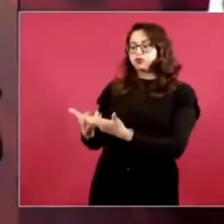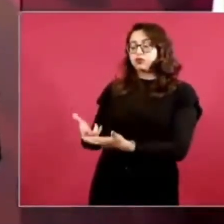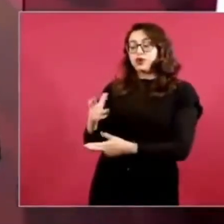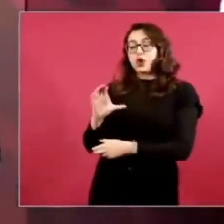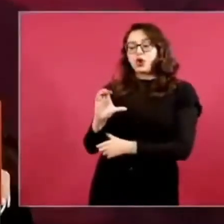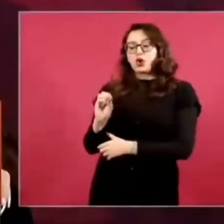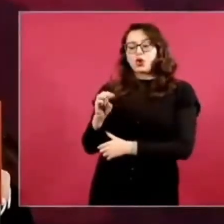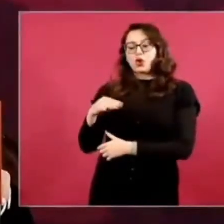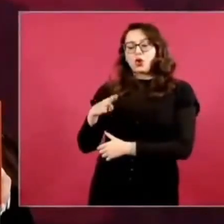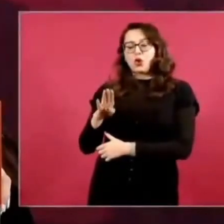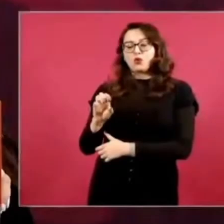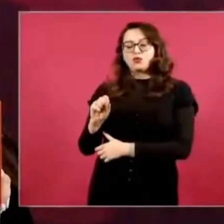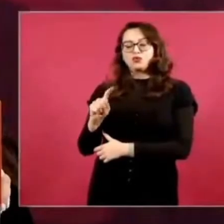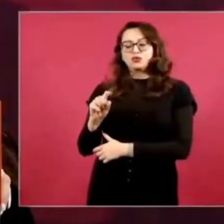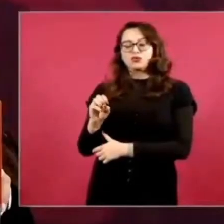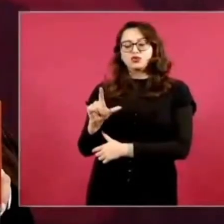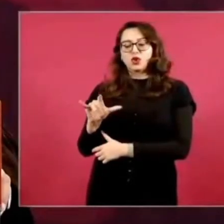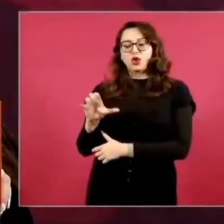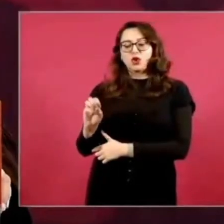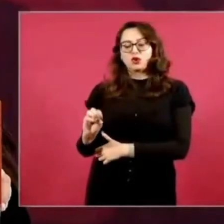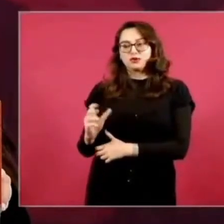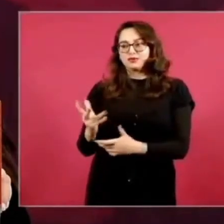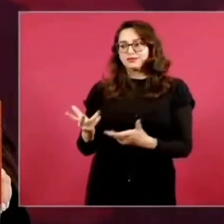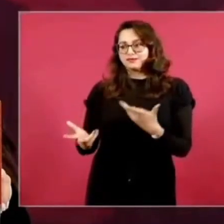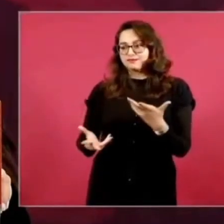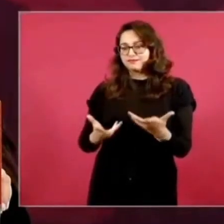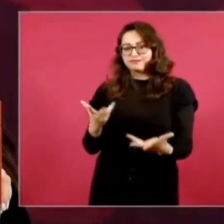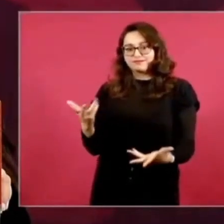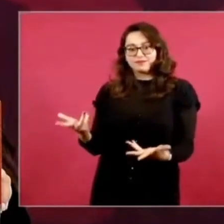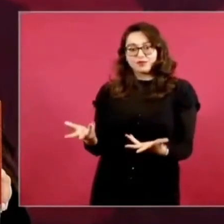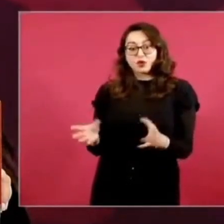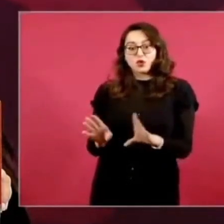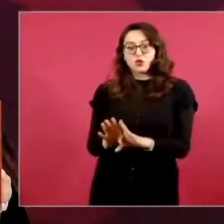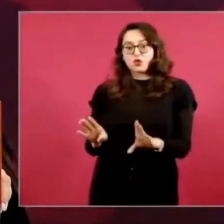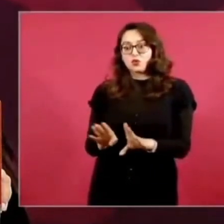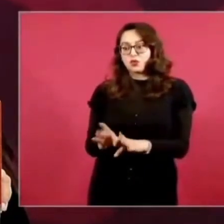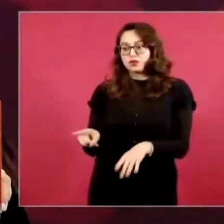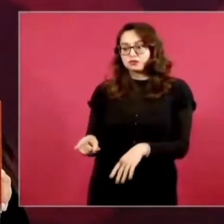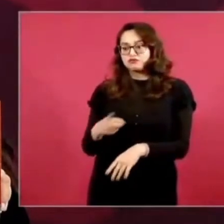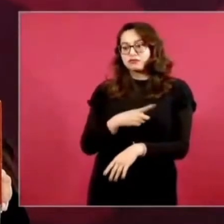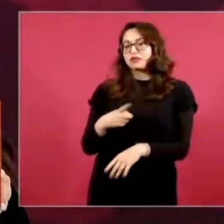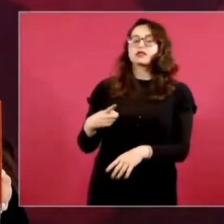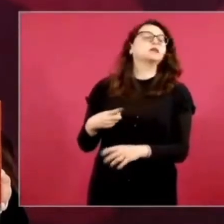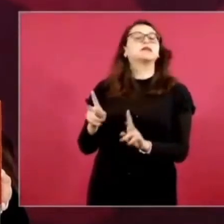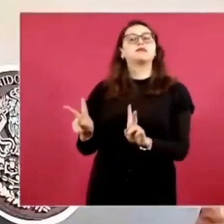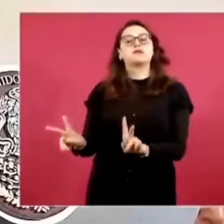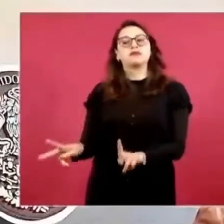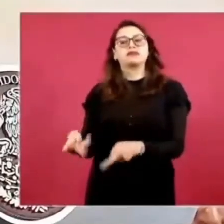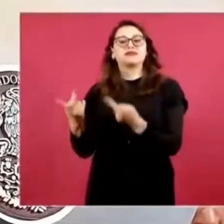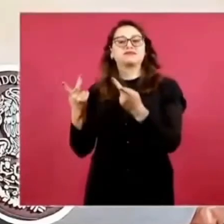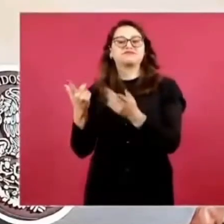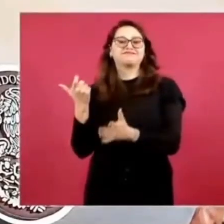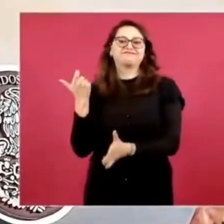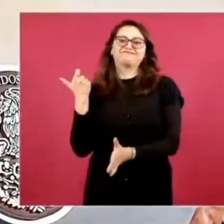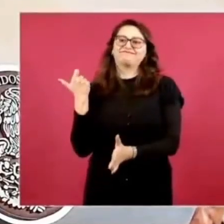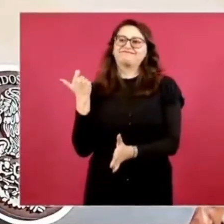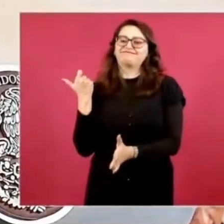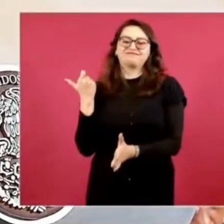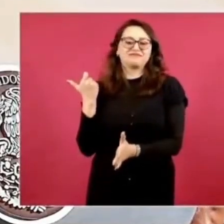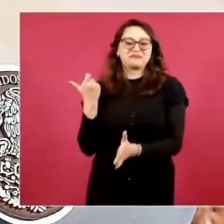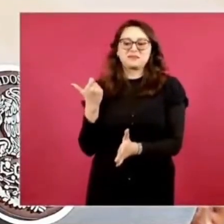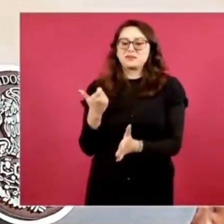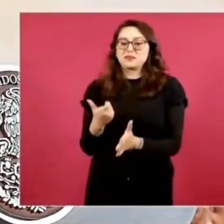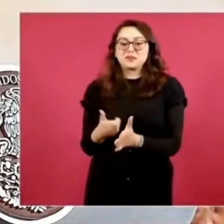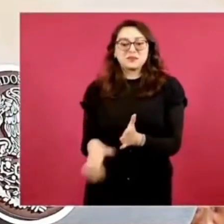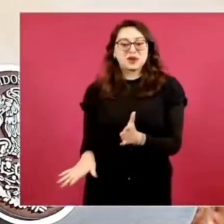que tenemos que sacar y vender a menor precio, y